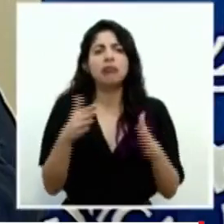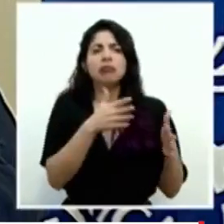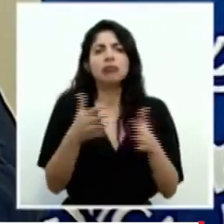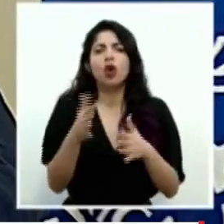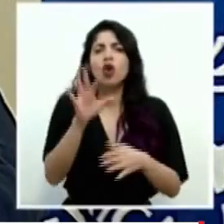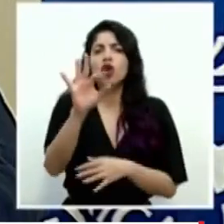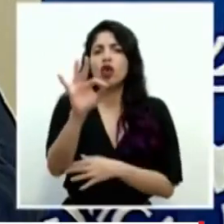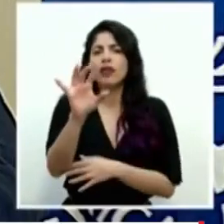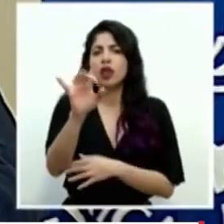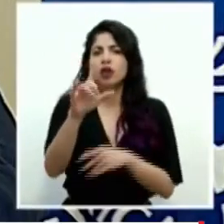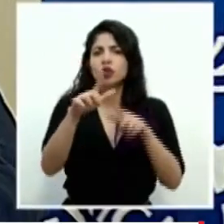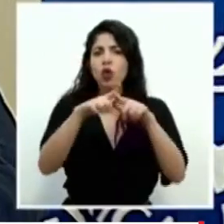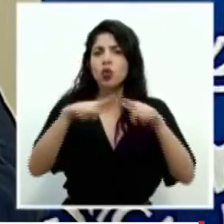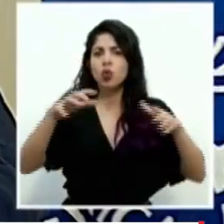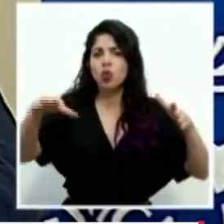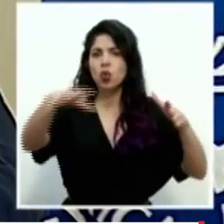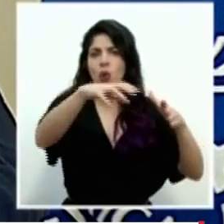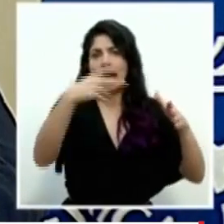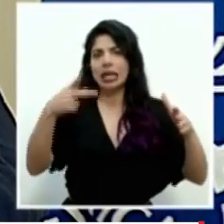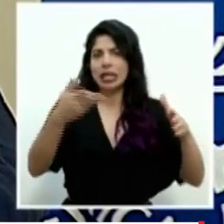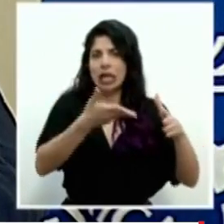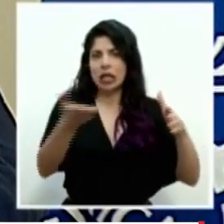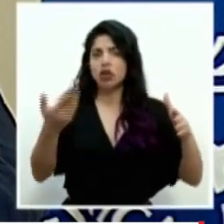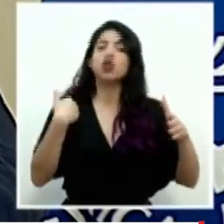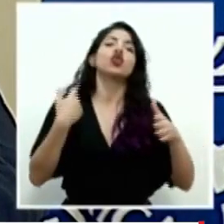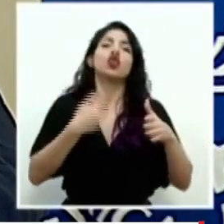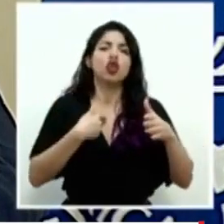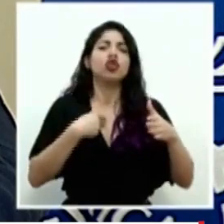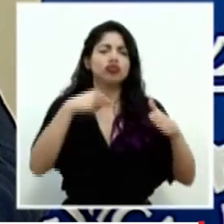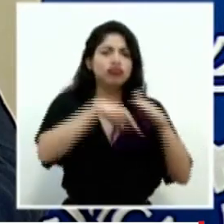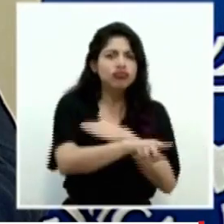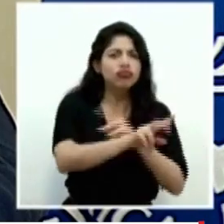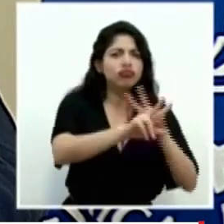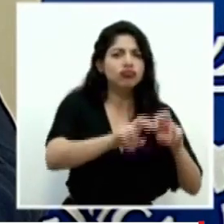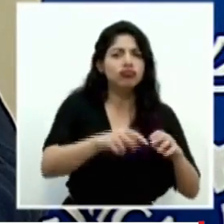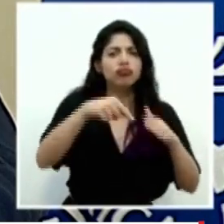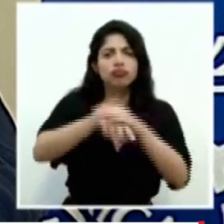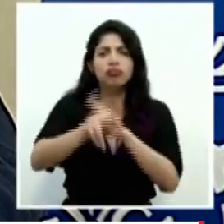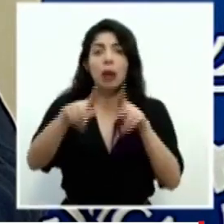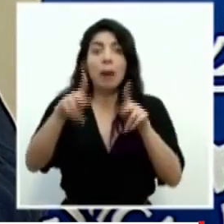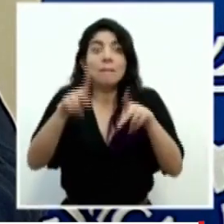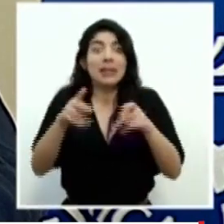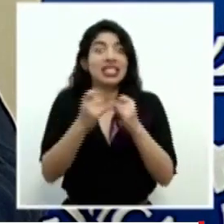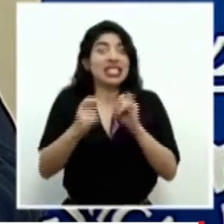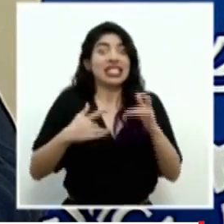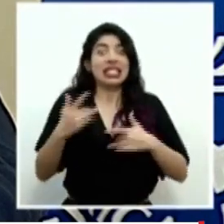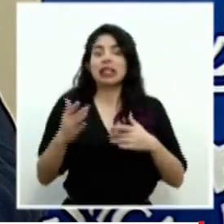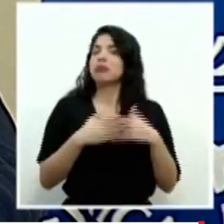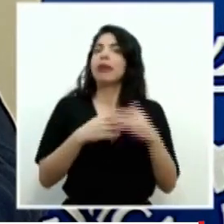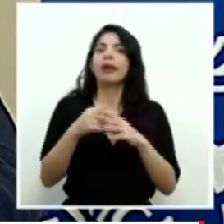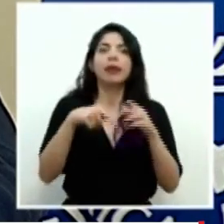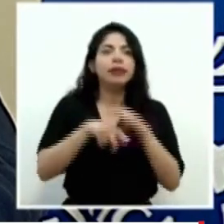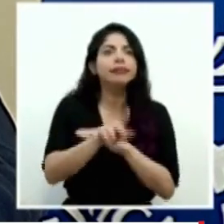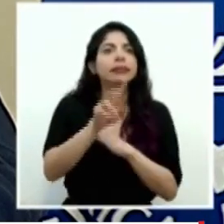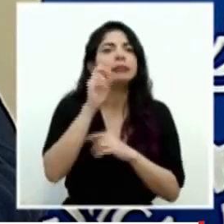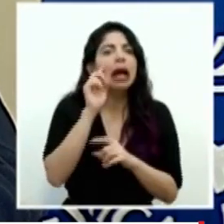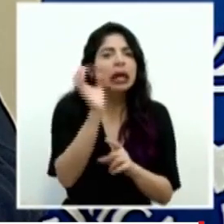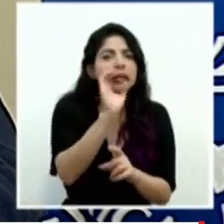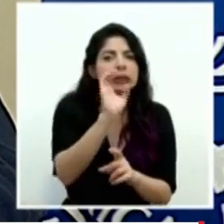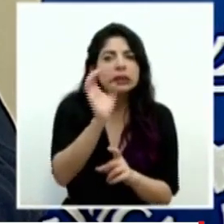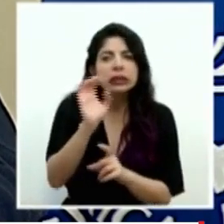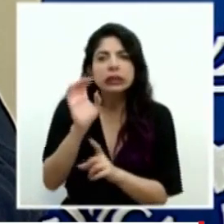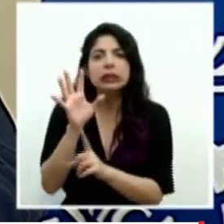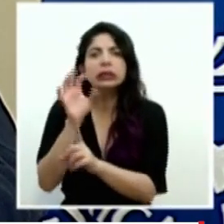de 98 localidades de riesgo donde hacemos muestreos proactivos, incluso a personas sin síntomas, para tratar de identificar tempranamente